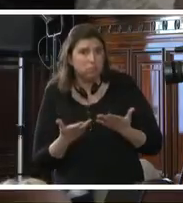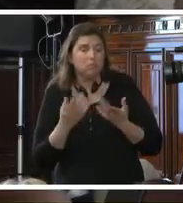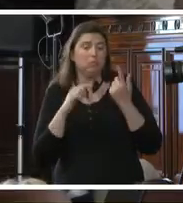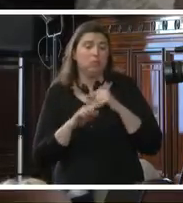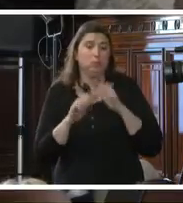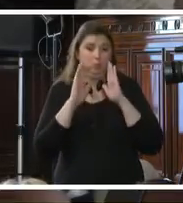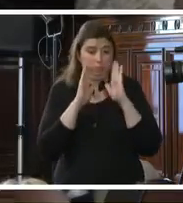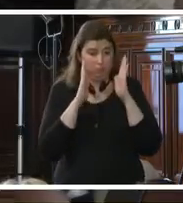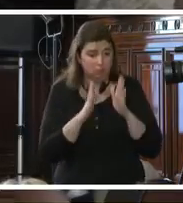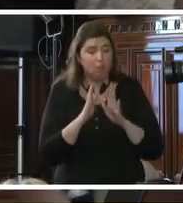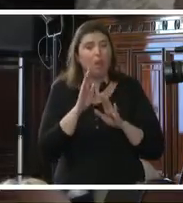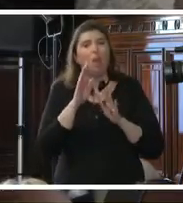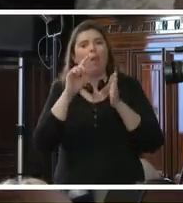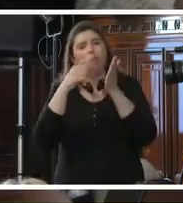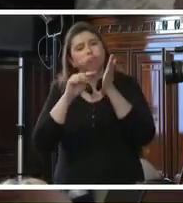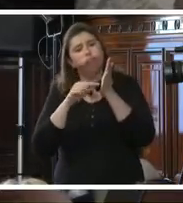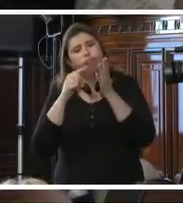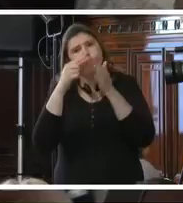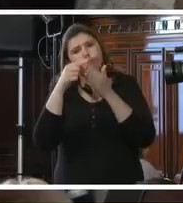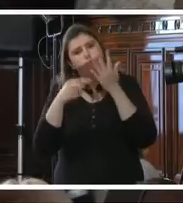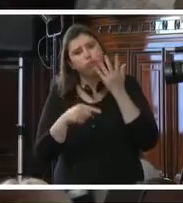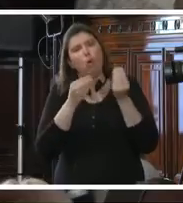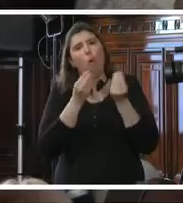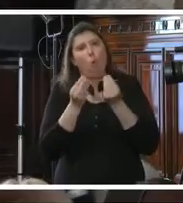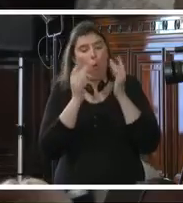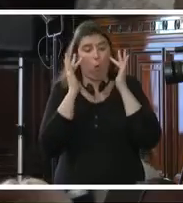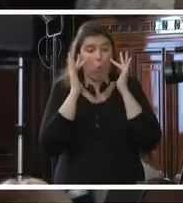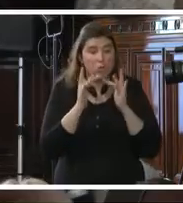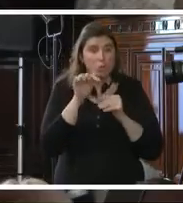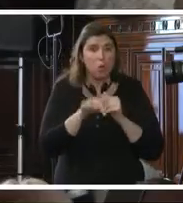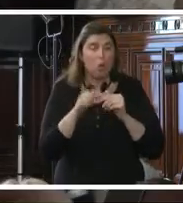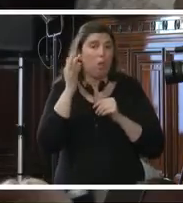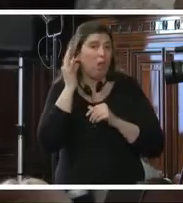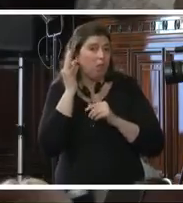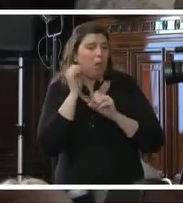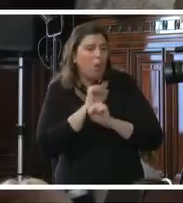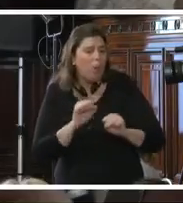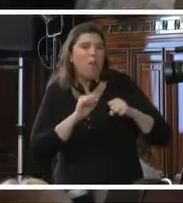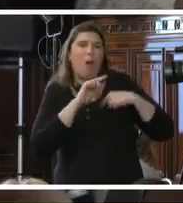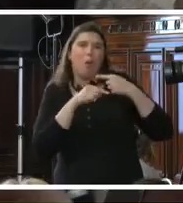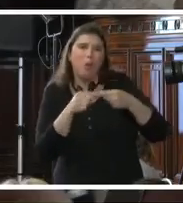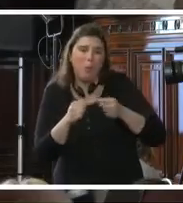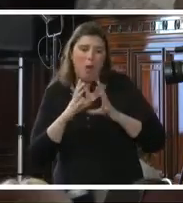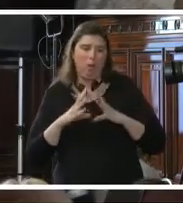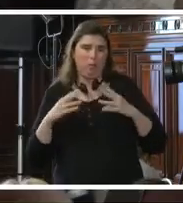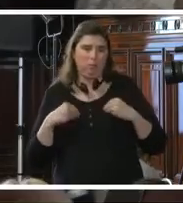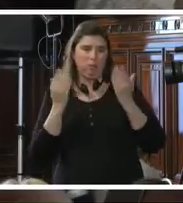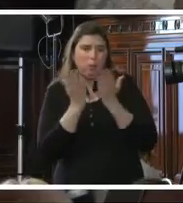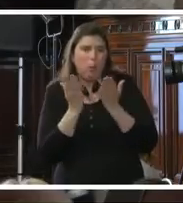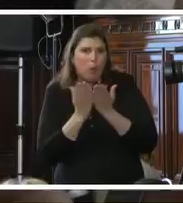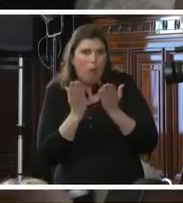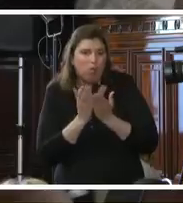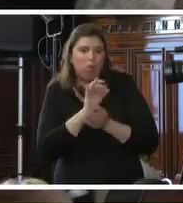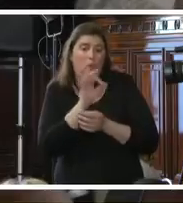a el acceso a educación de las niñas a fin de que culminen sus estudios y reciban educación universitaria y